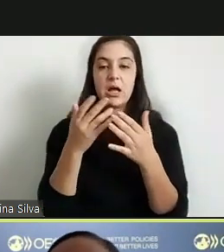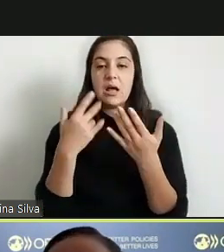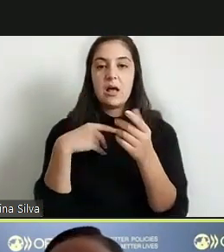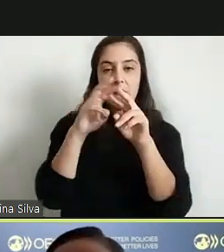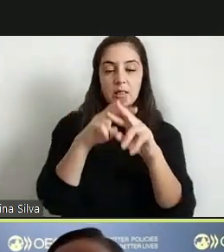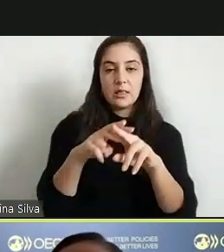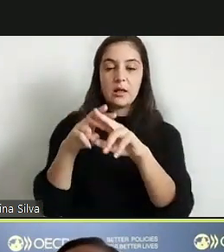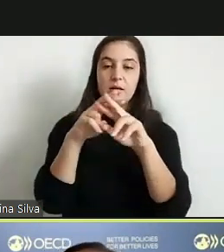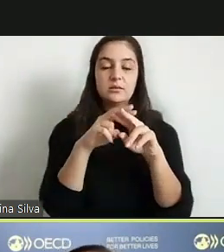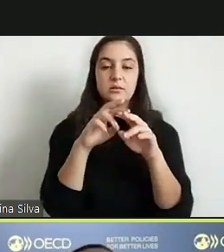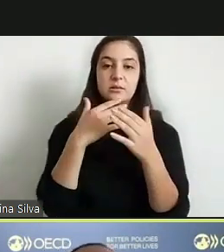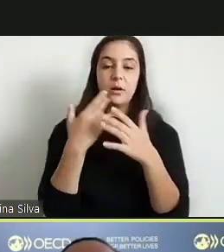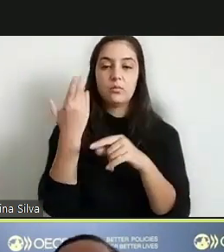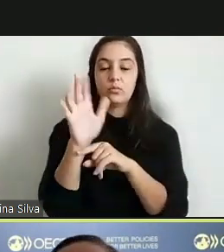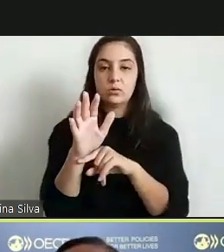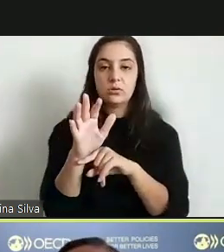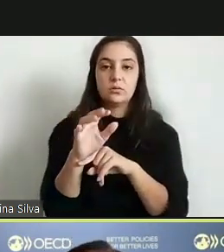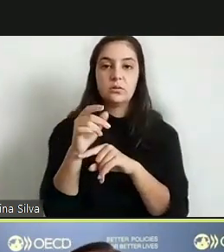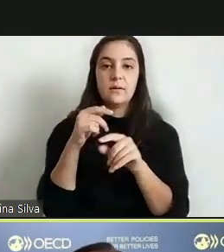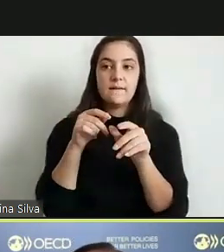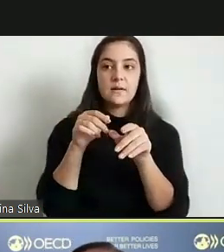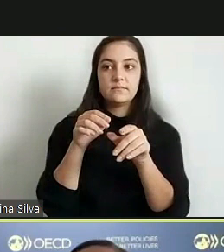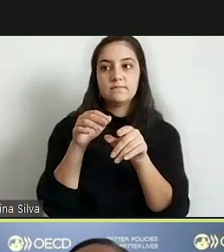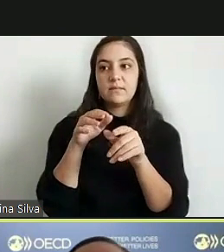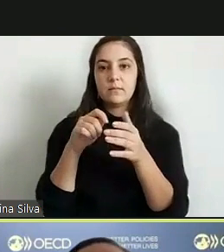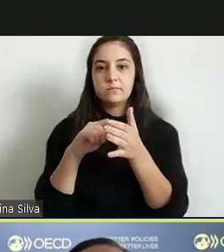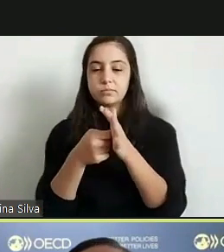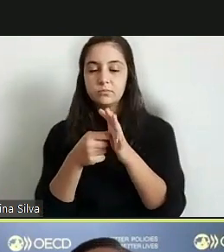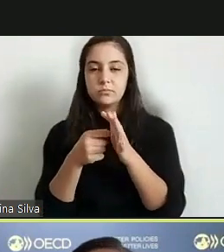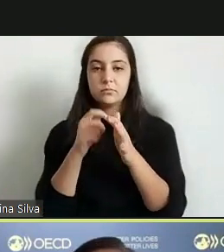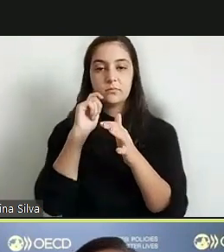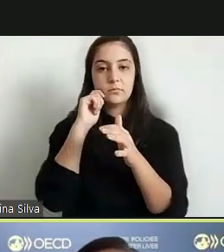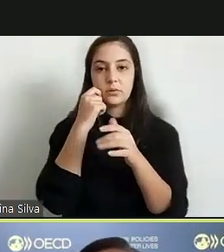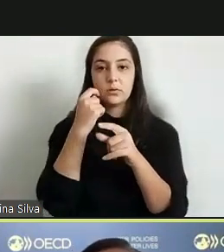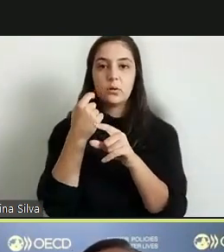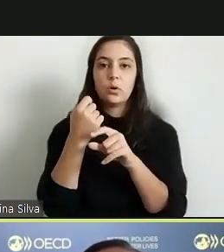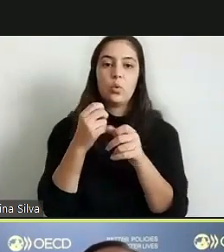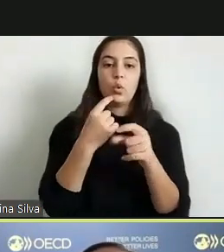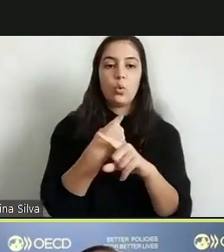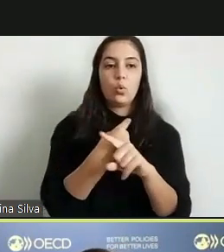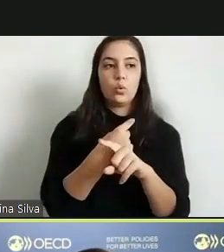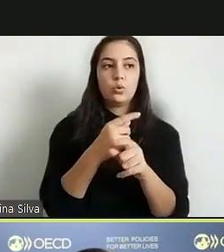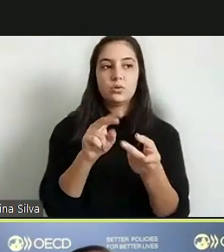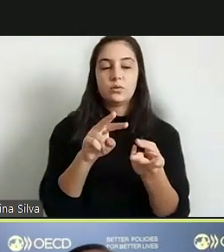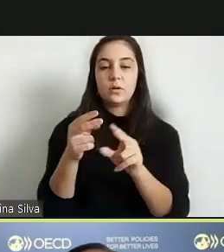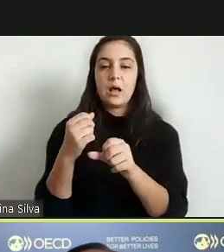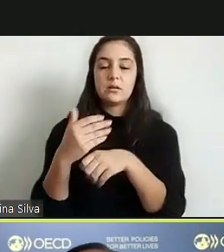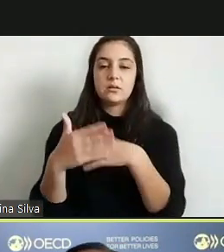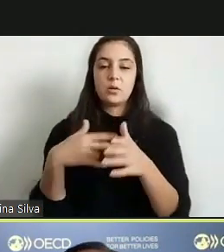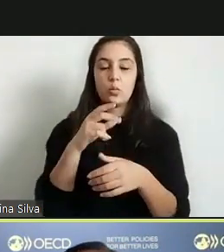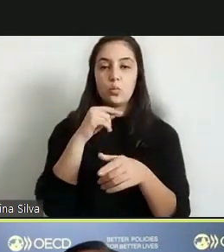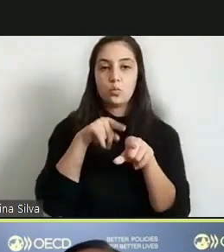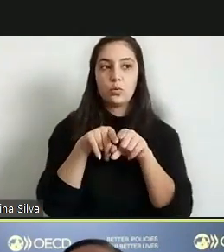votar más, por ejemplo, que a boicotear algún producto como acción política. Pero bueno, para